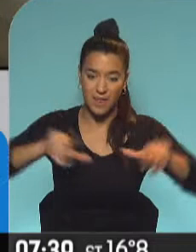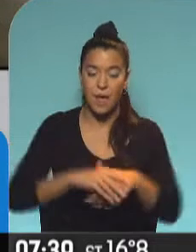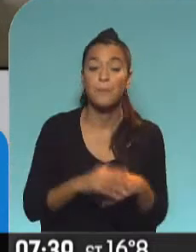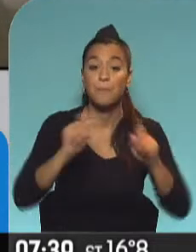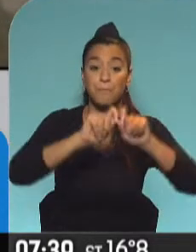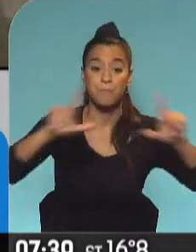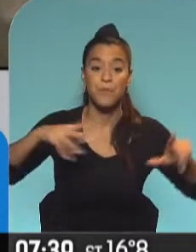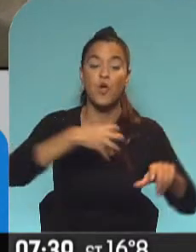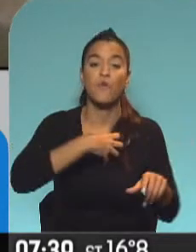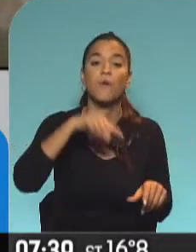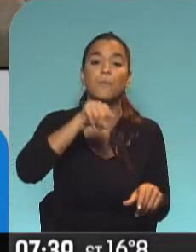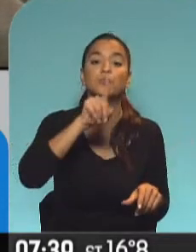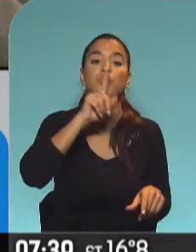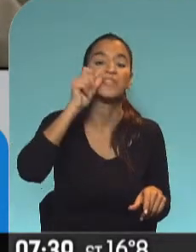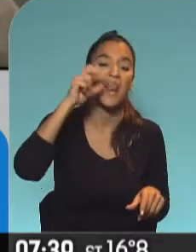página es